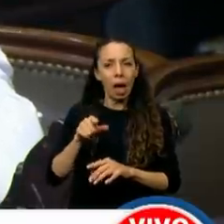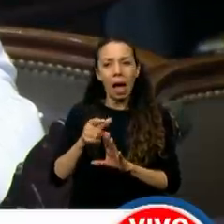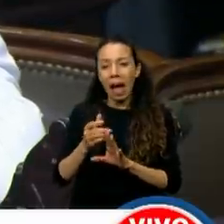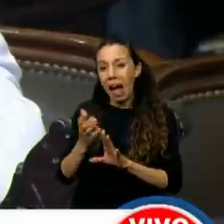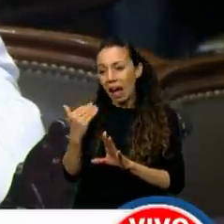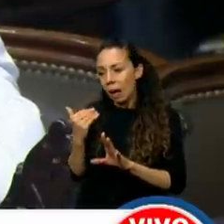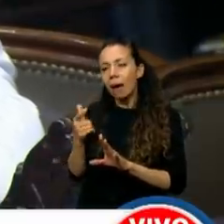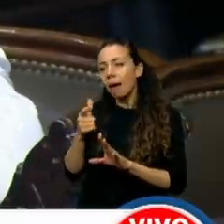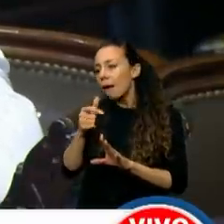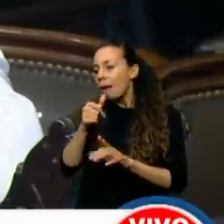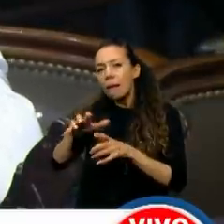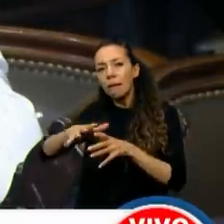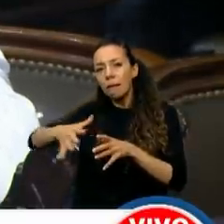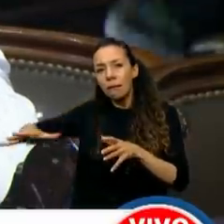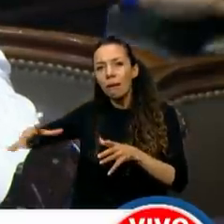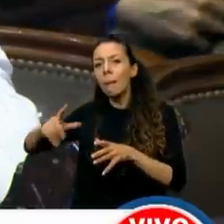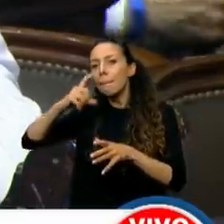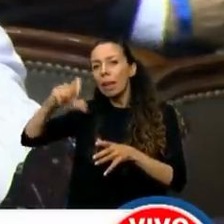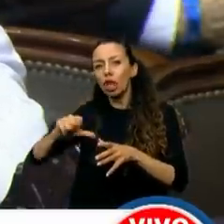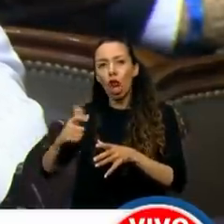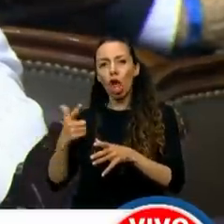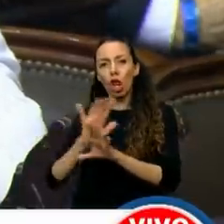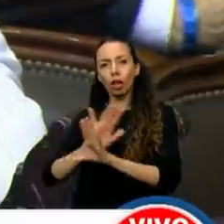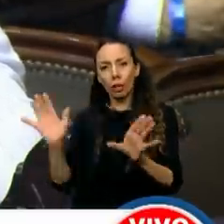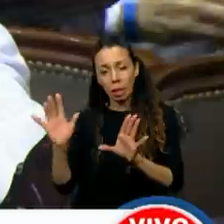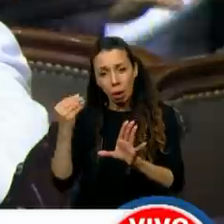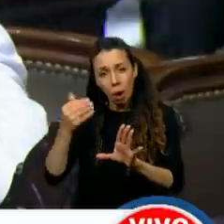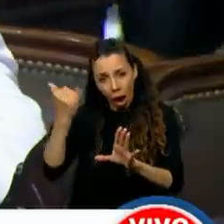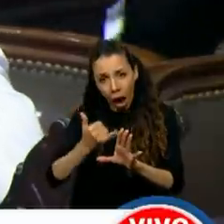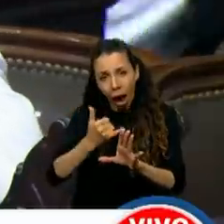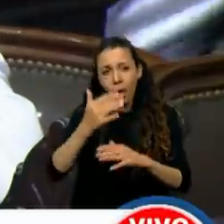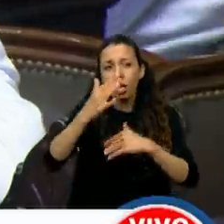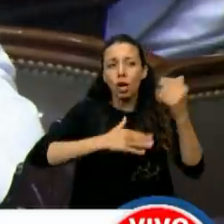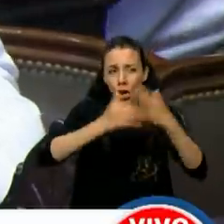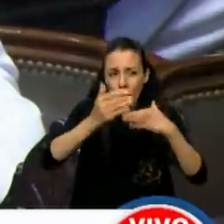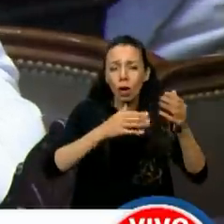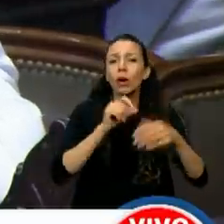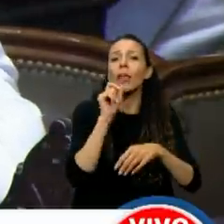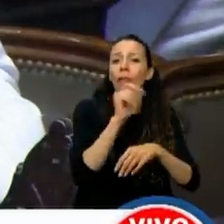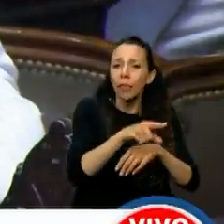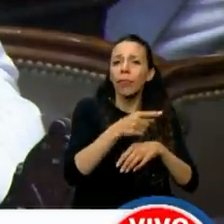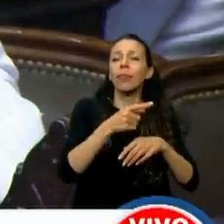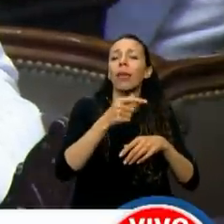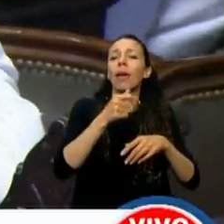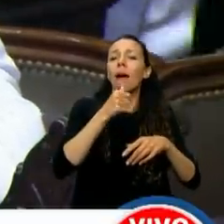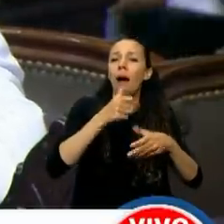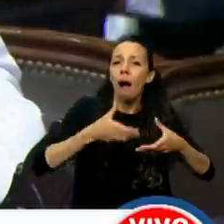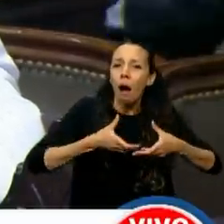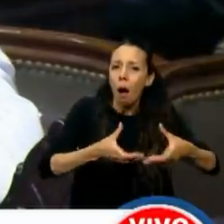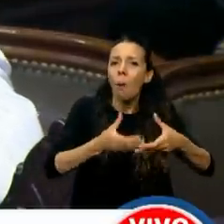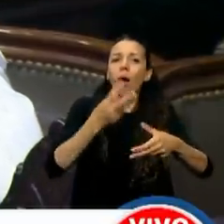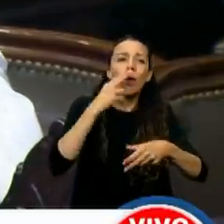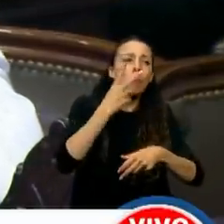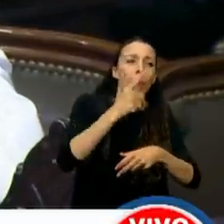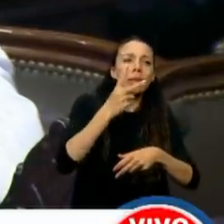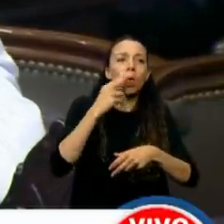de agua porque la obra de repotenciación del acueducto que también figura en el presupuesto 2020 y 2021 pero